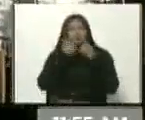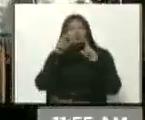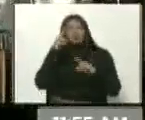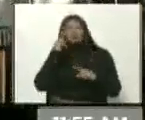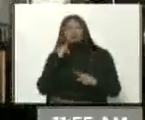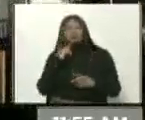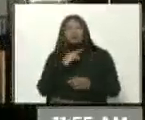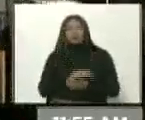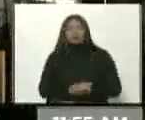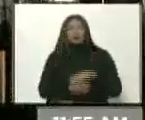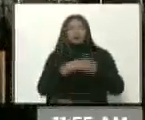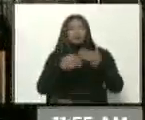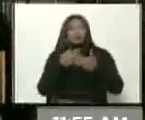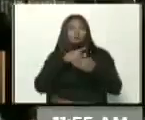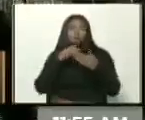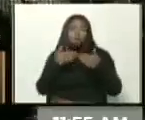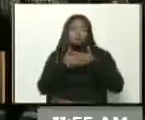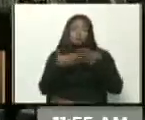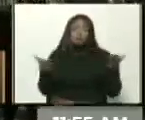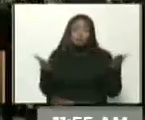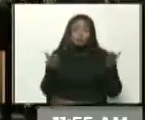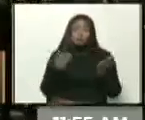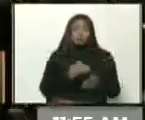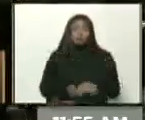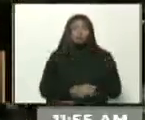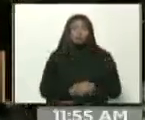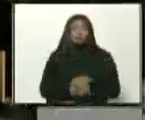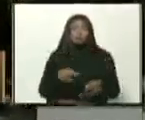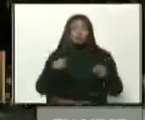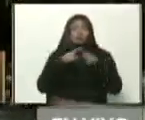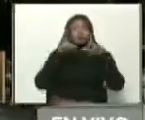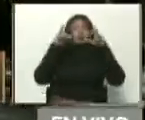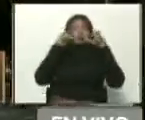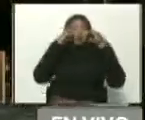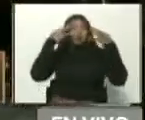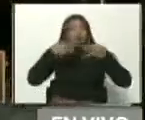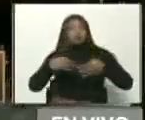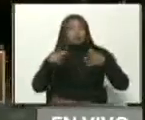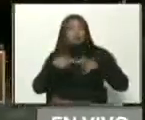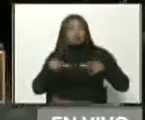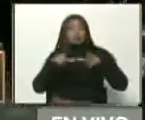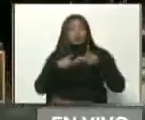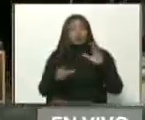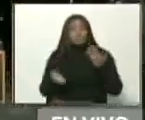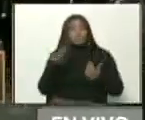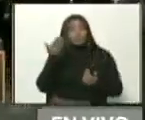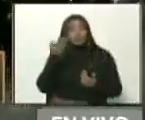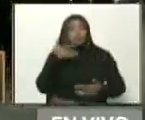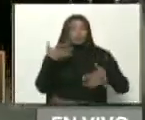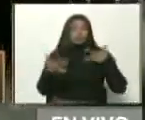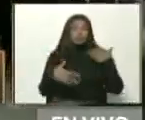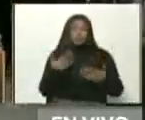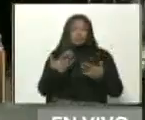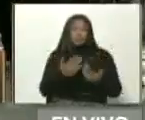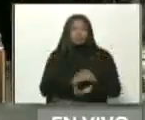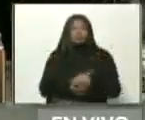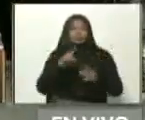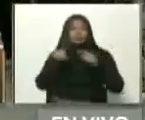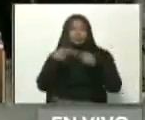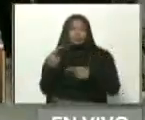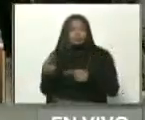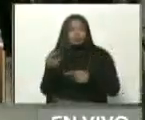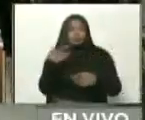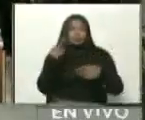Simón Bolívar. Además también se disponen a tomar la fotografía oficial de este importante evento. Posterior a